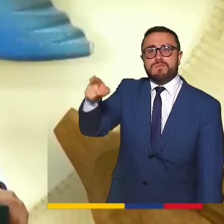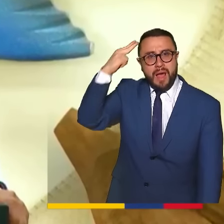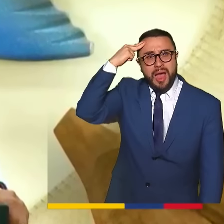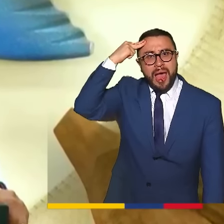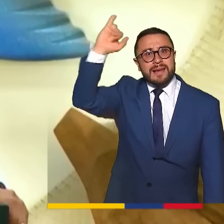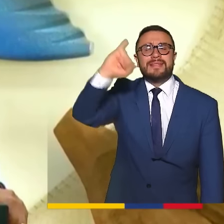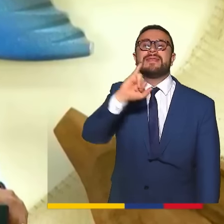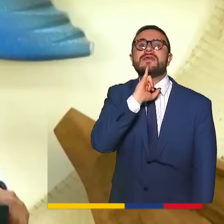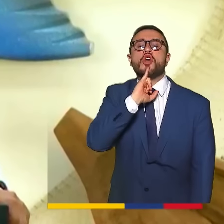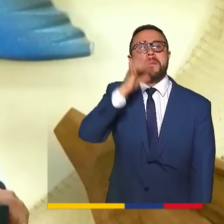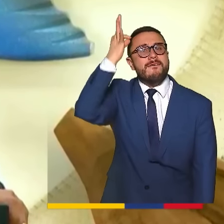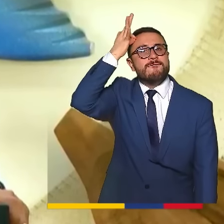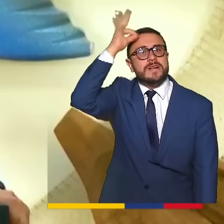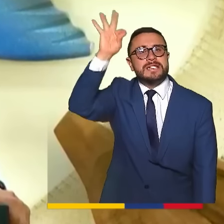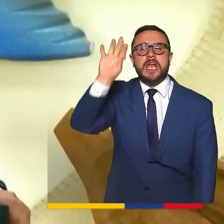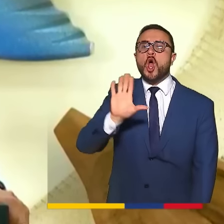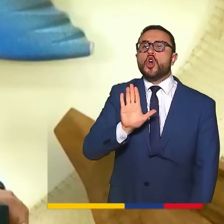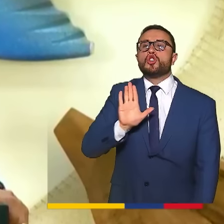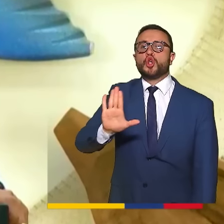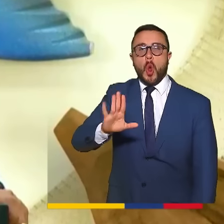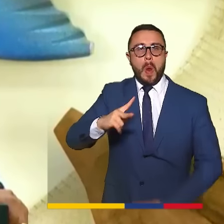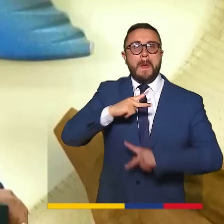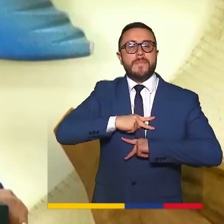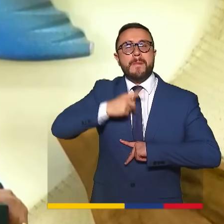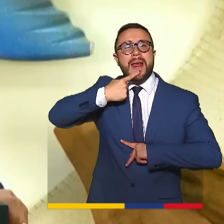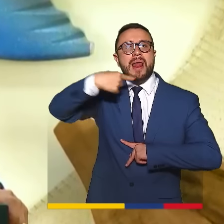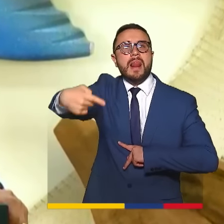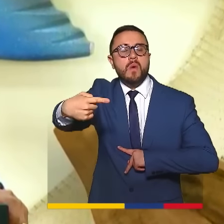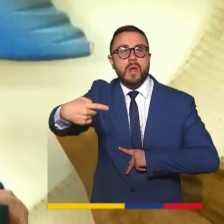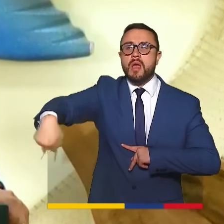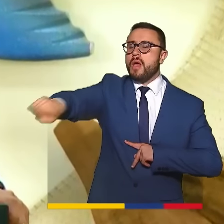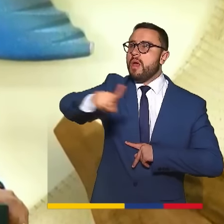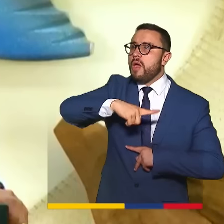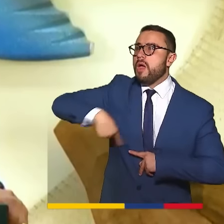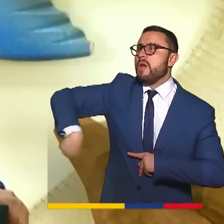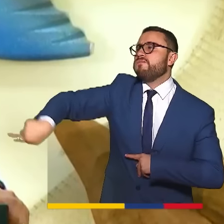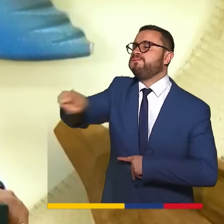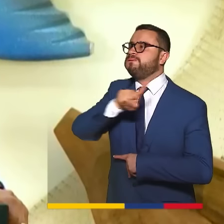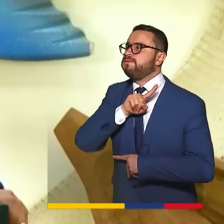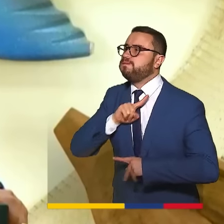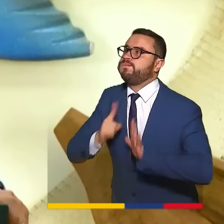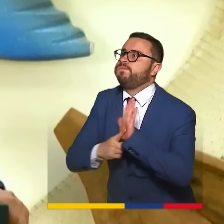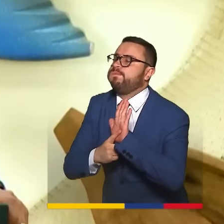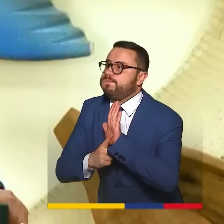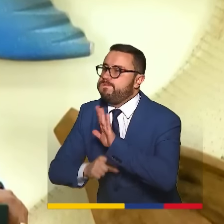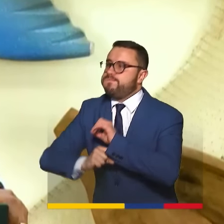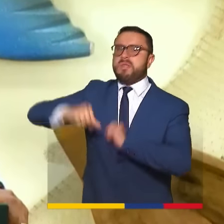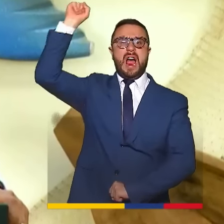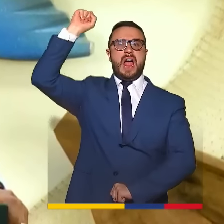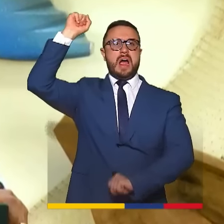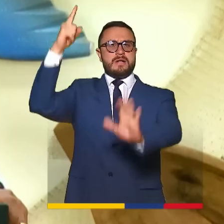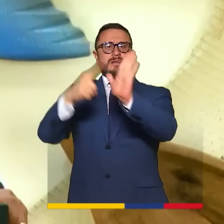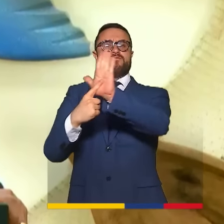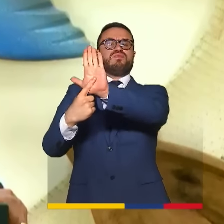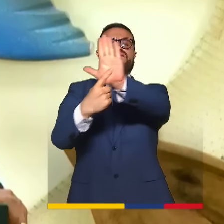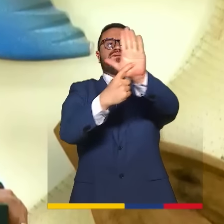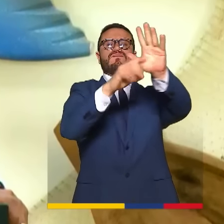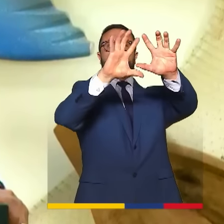hablando francés y sus idiomas propios, le enseñaron a la humanidad la importancia que